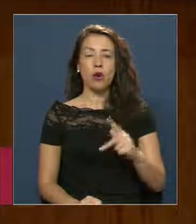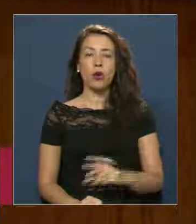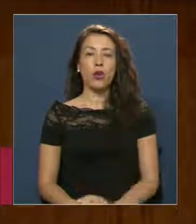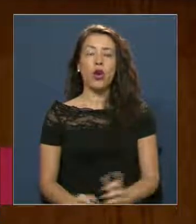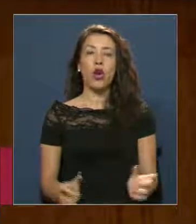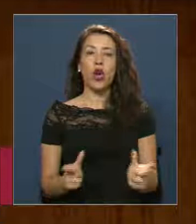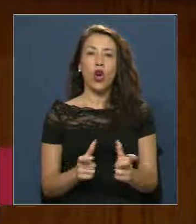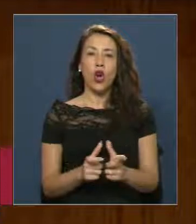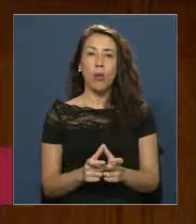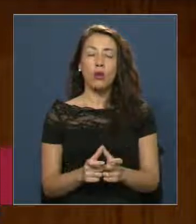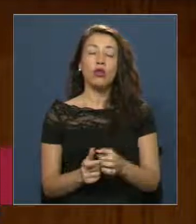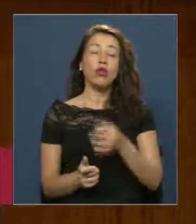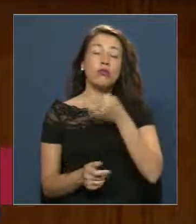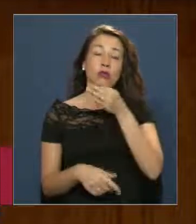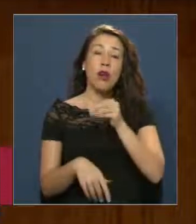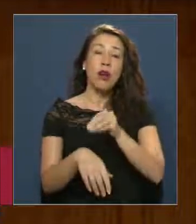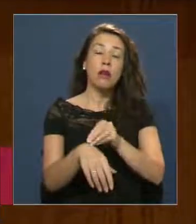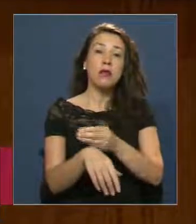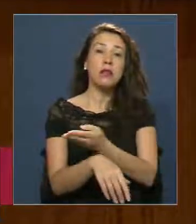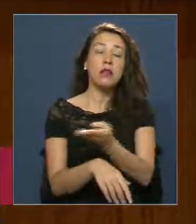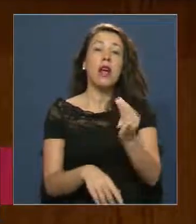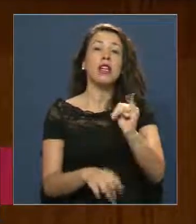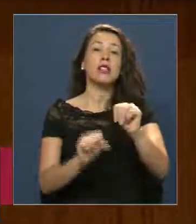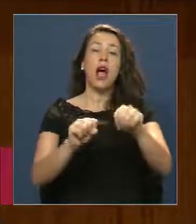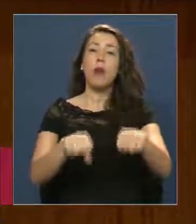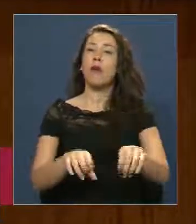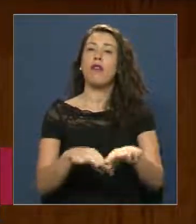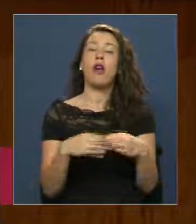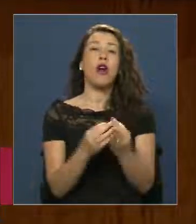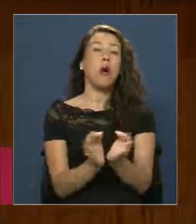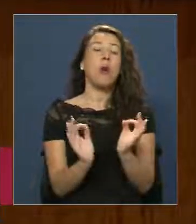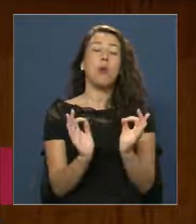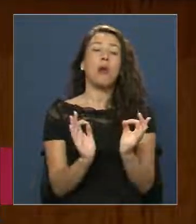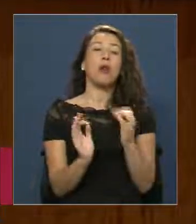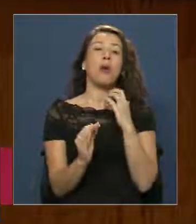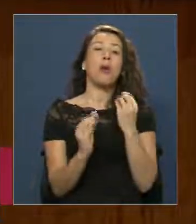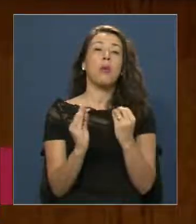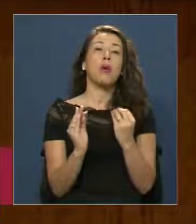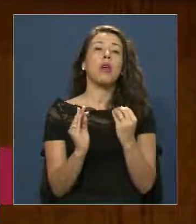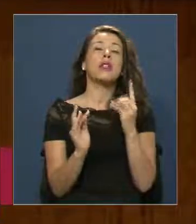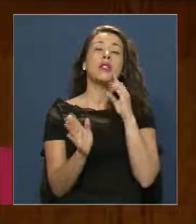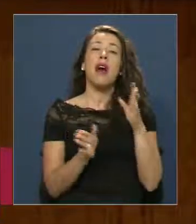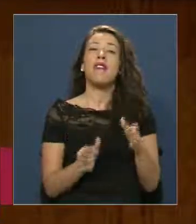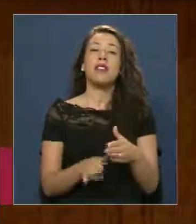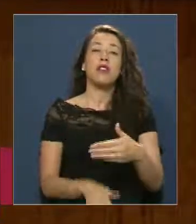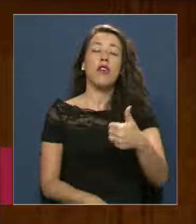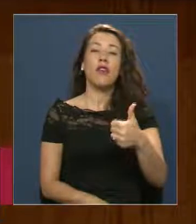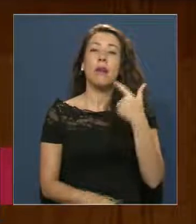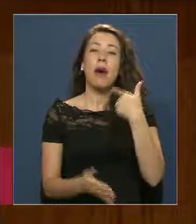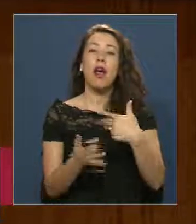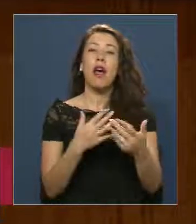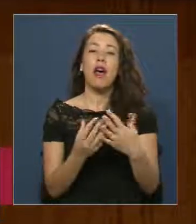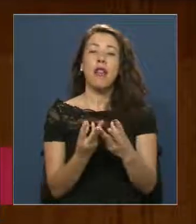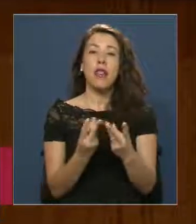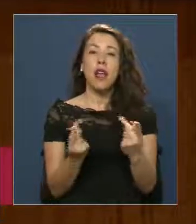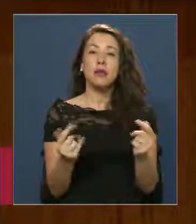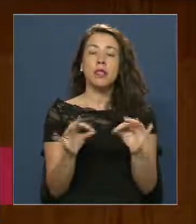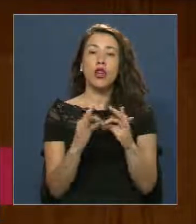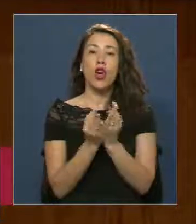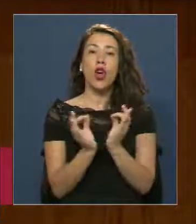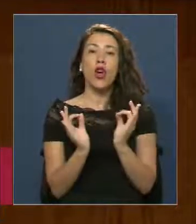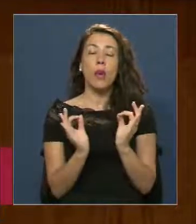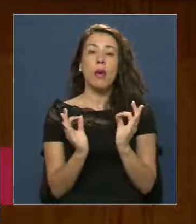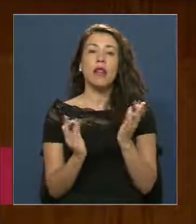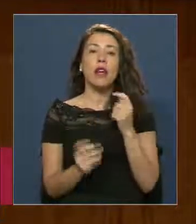comisión propone que lo aprobemos por unanimidad porque está en el camino correcto de la transparencia total de lo